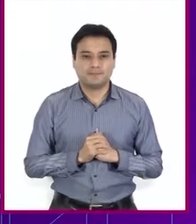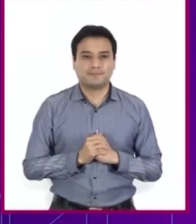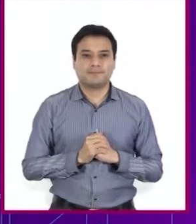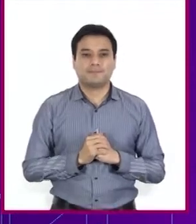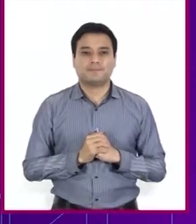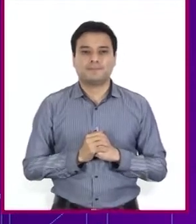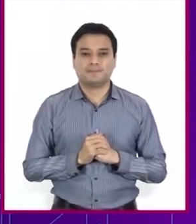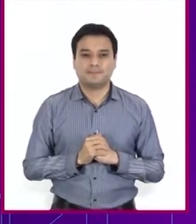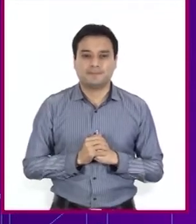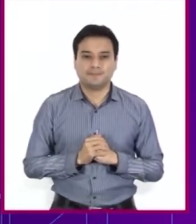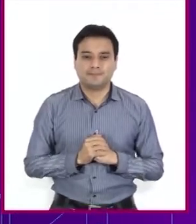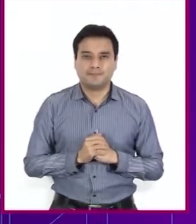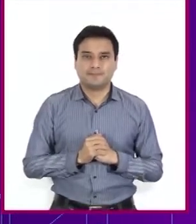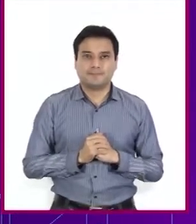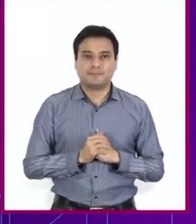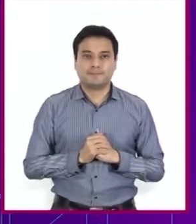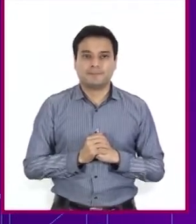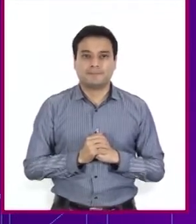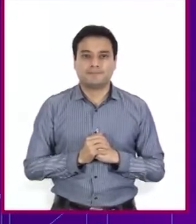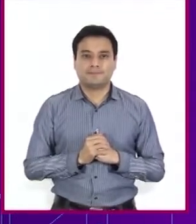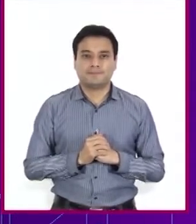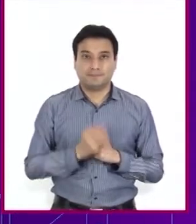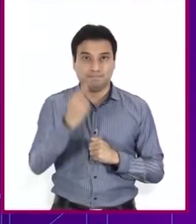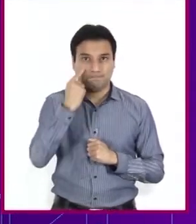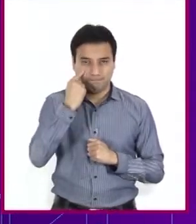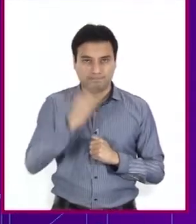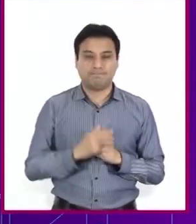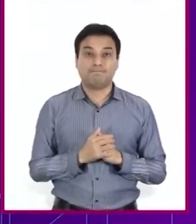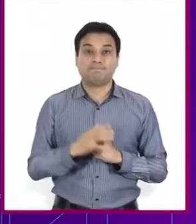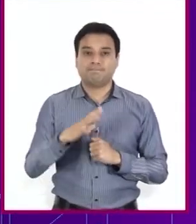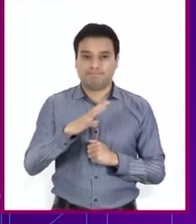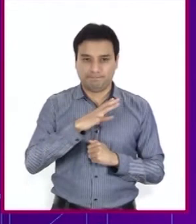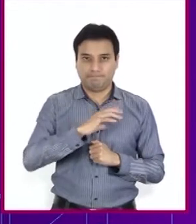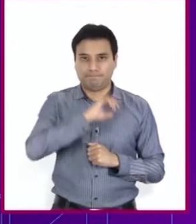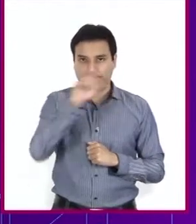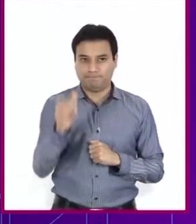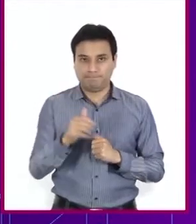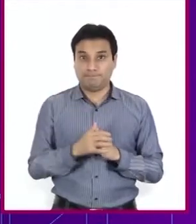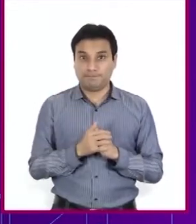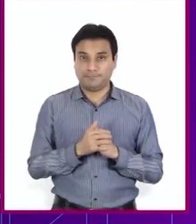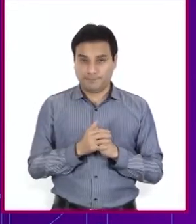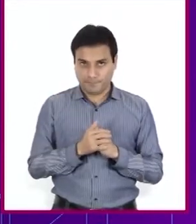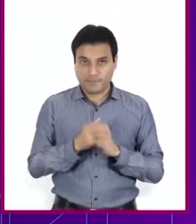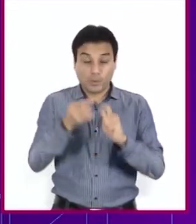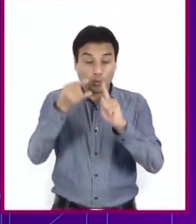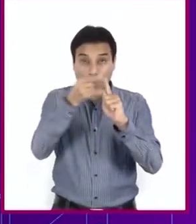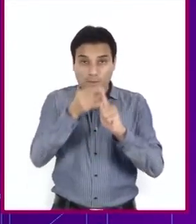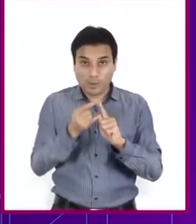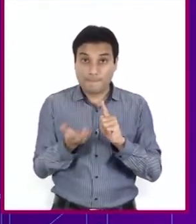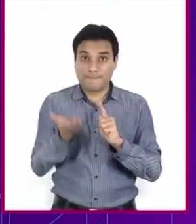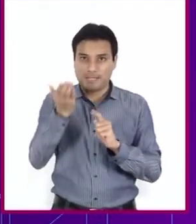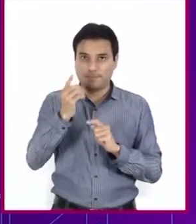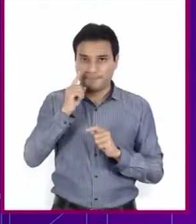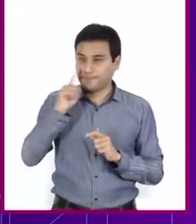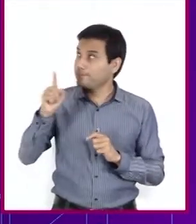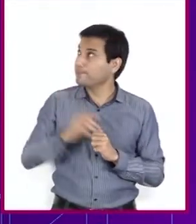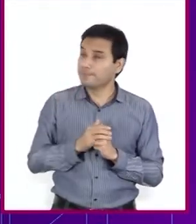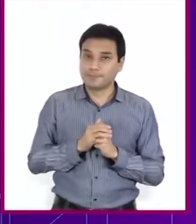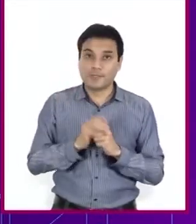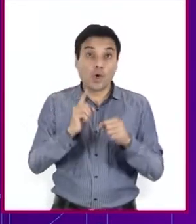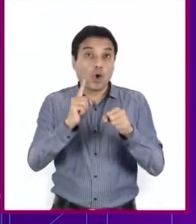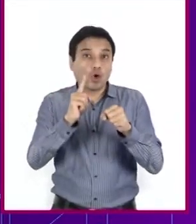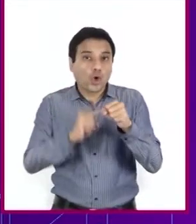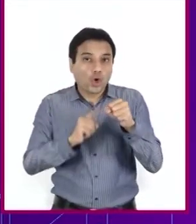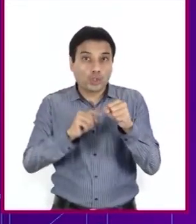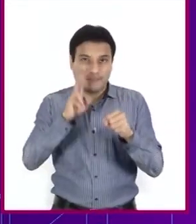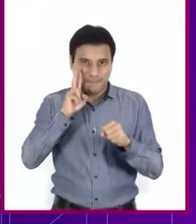y tercera figura observamos el aumento de los cuadros. Pongan atención a la composición de colores y a la